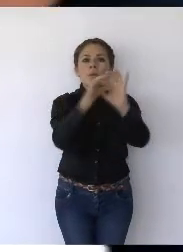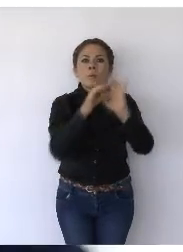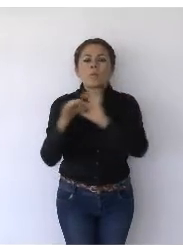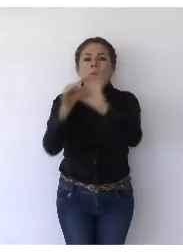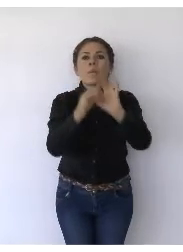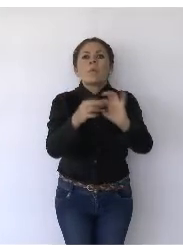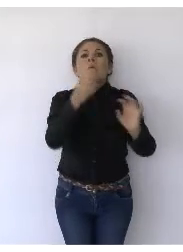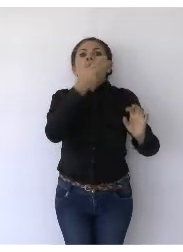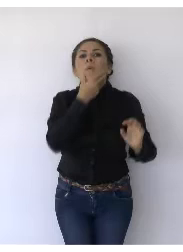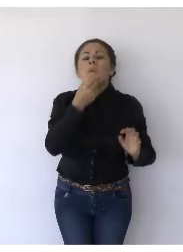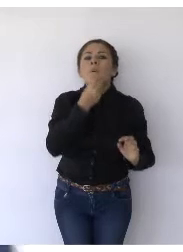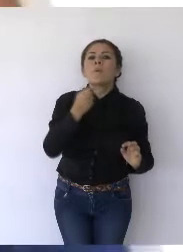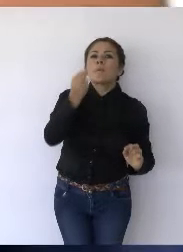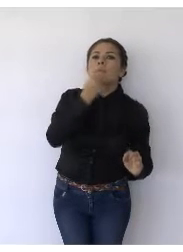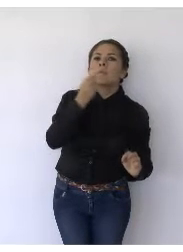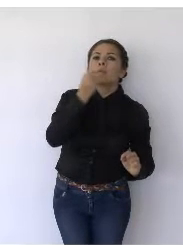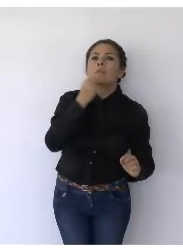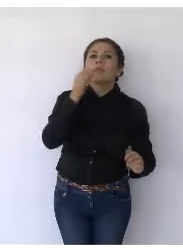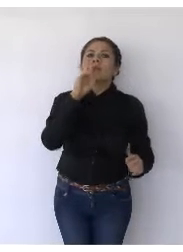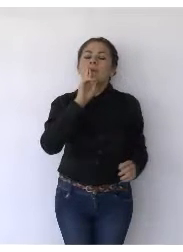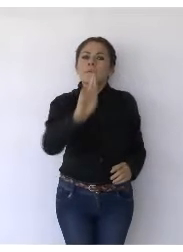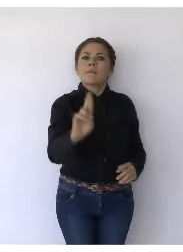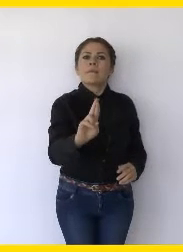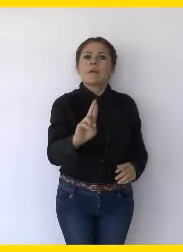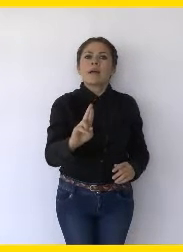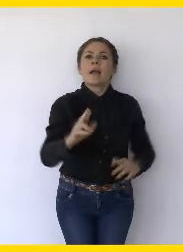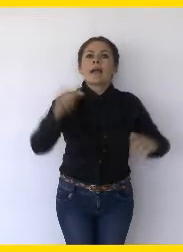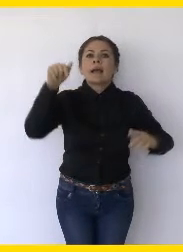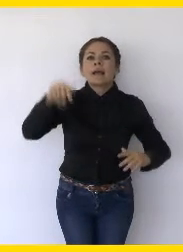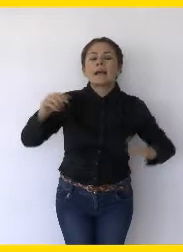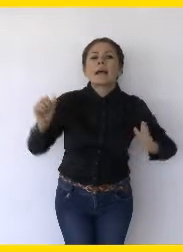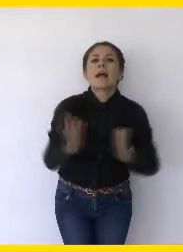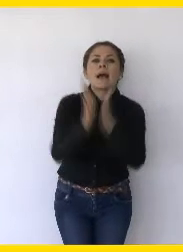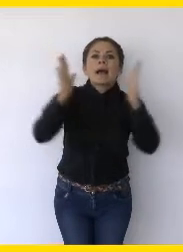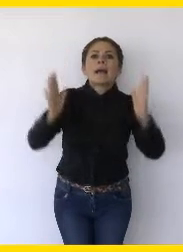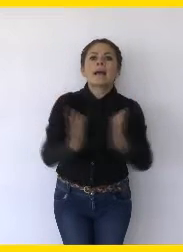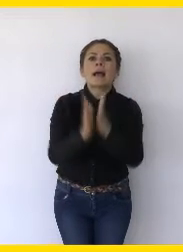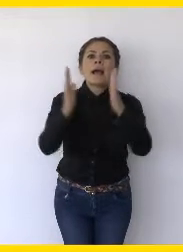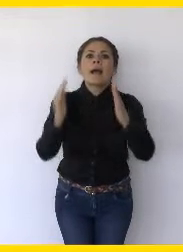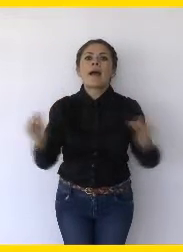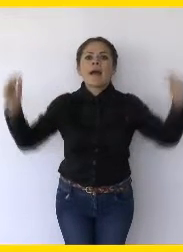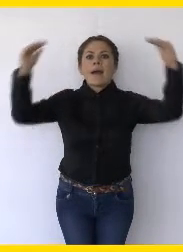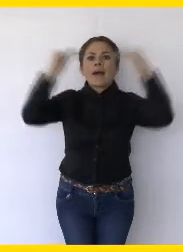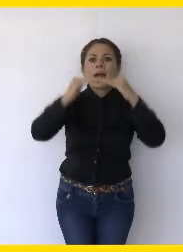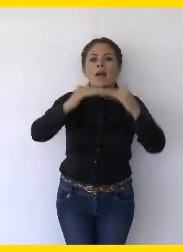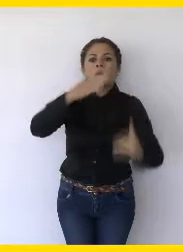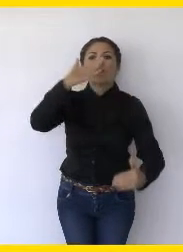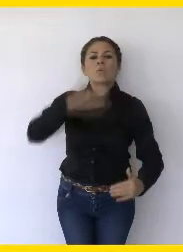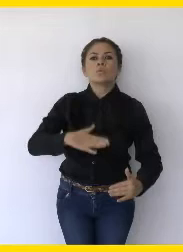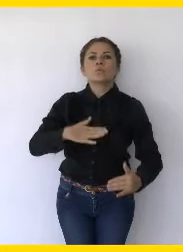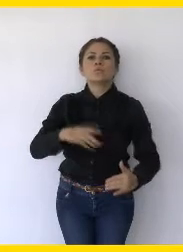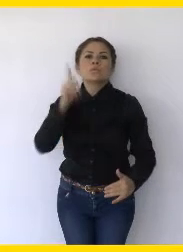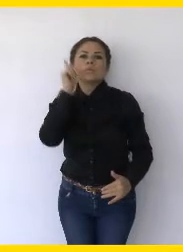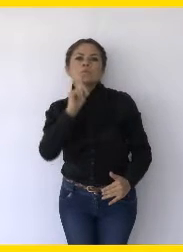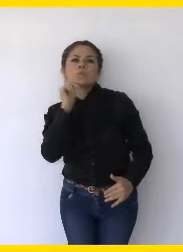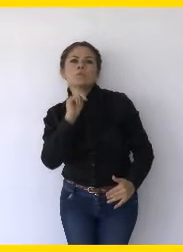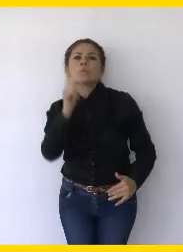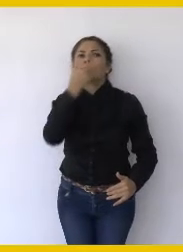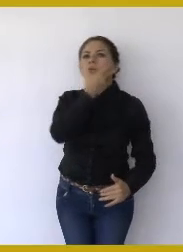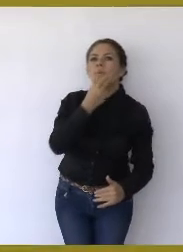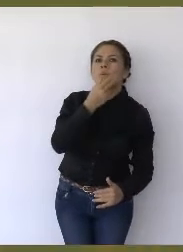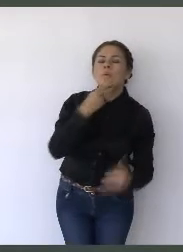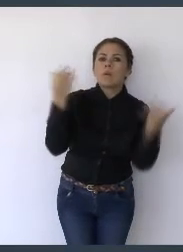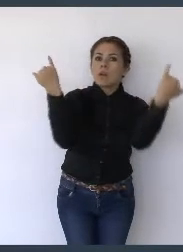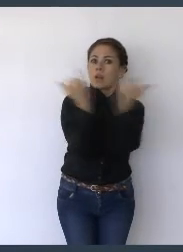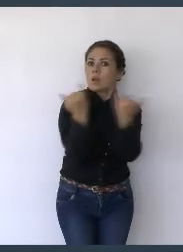y los niños son parte de la solución. Esta campaña propone deconstruir los roles tradicionales de género en la población juvenil